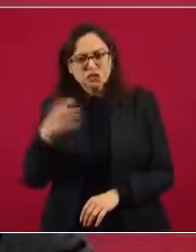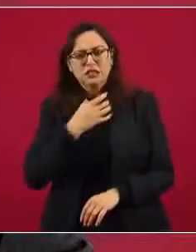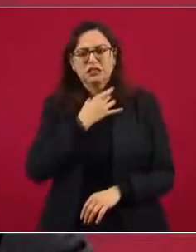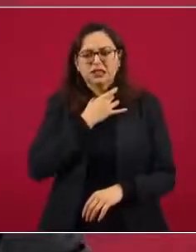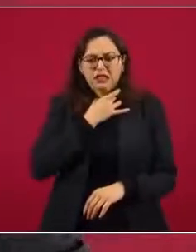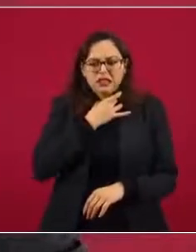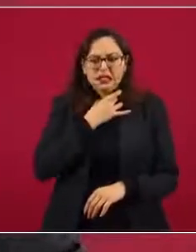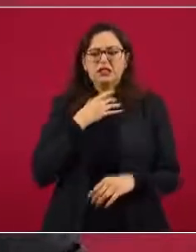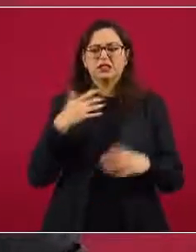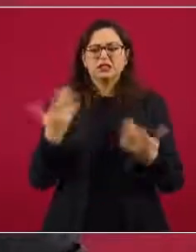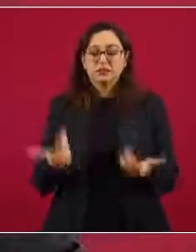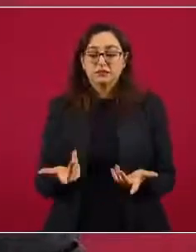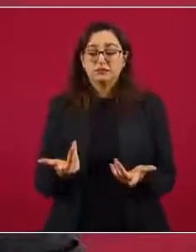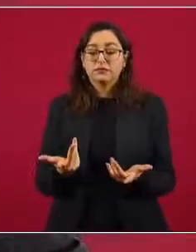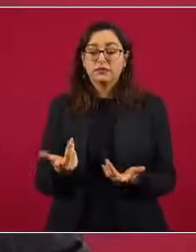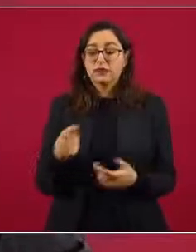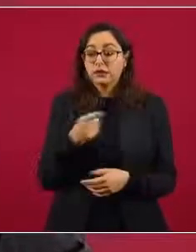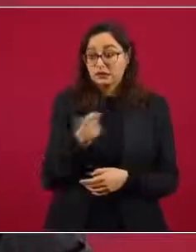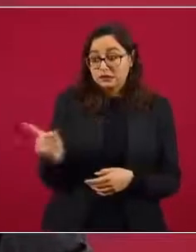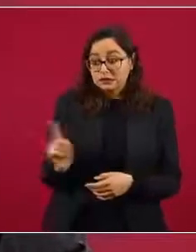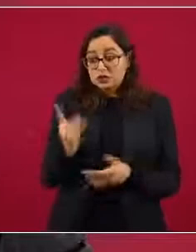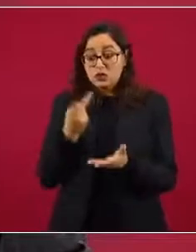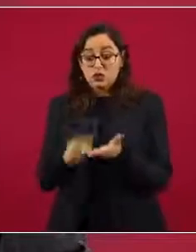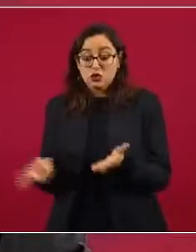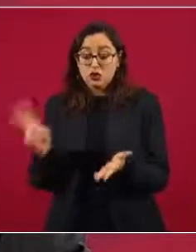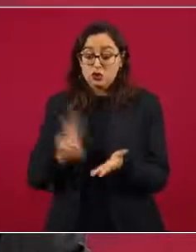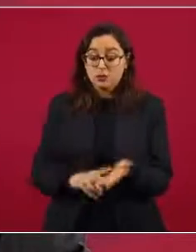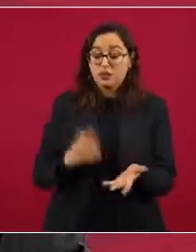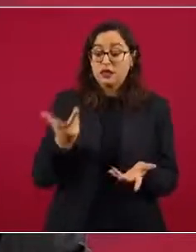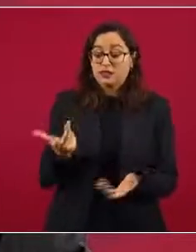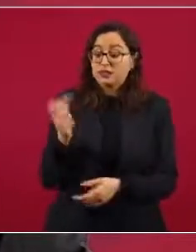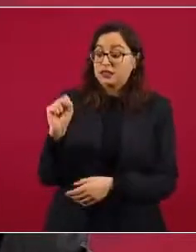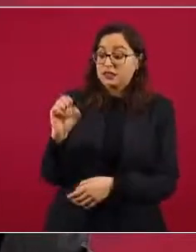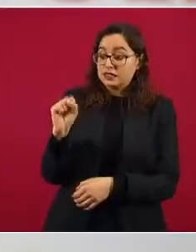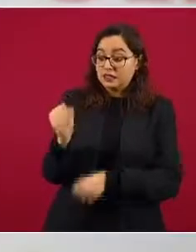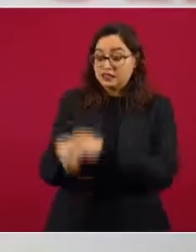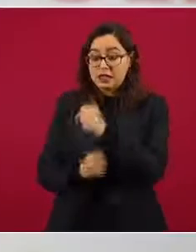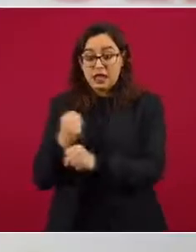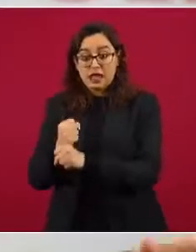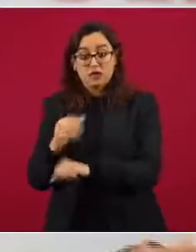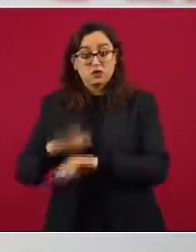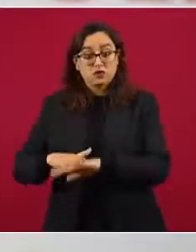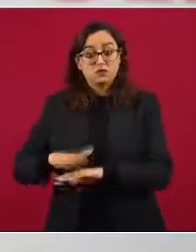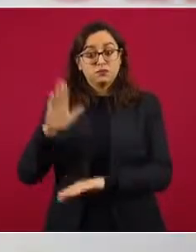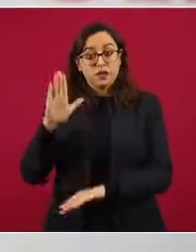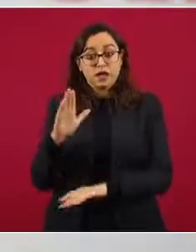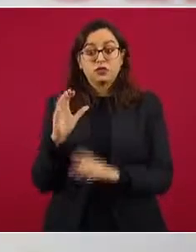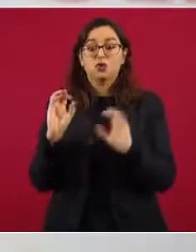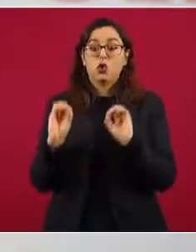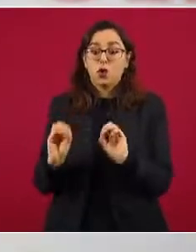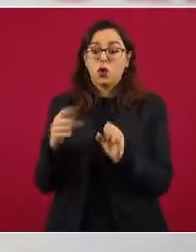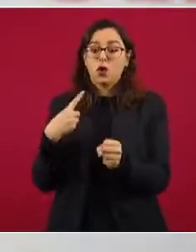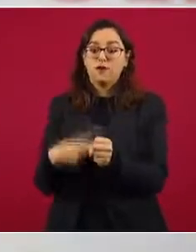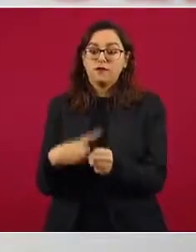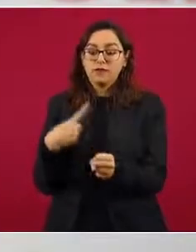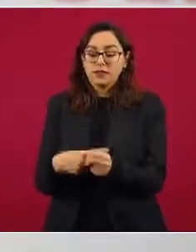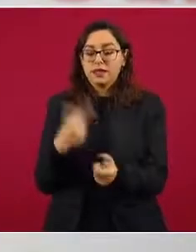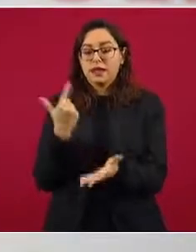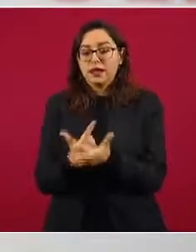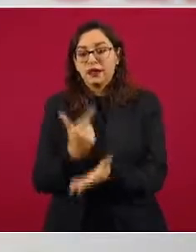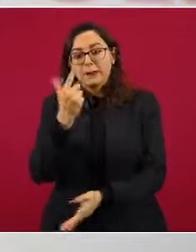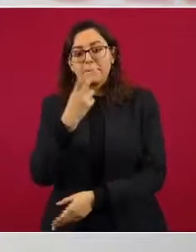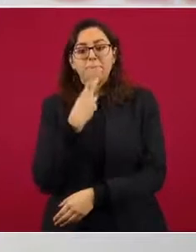principales, particularmente aquellas personas que tengan 60 o más años de edad, o bien que tengan enfermedades crónicas